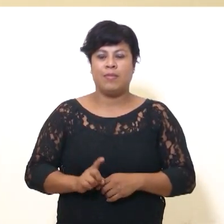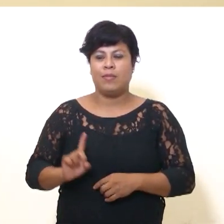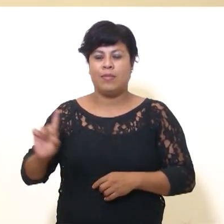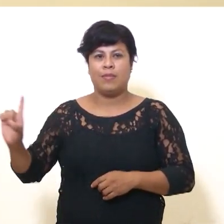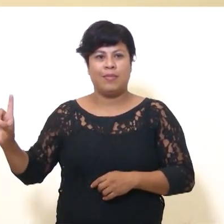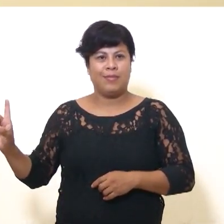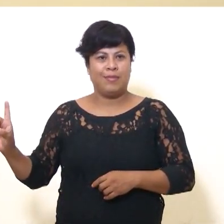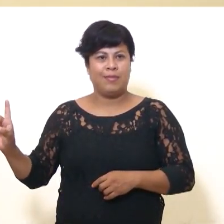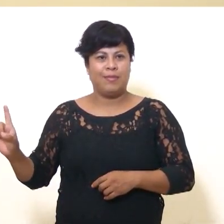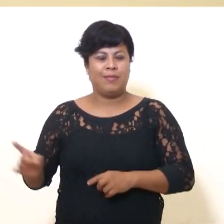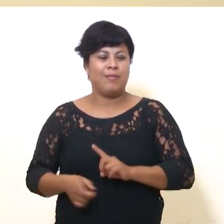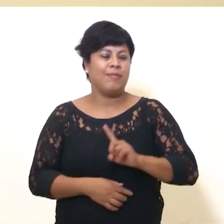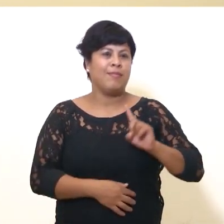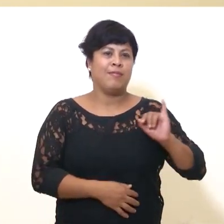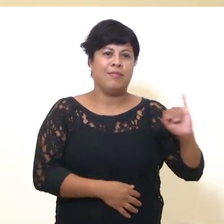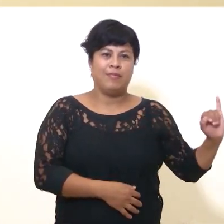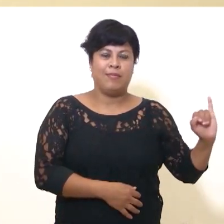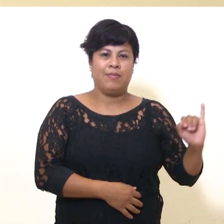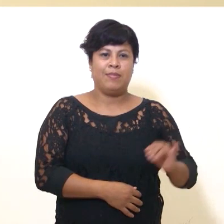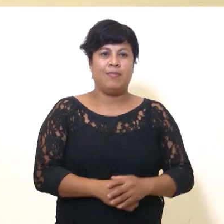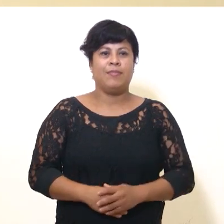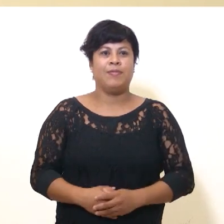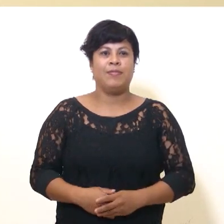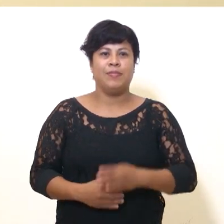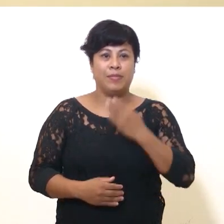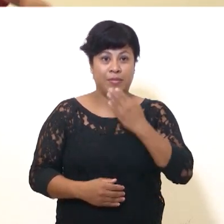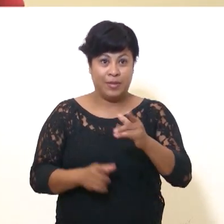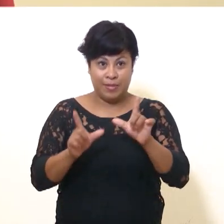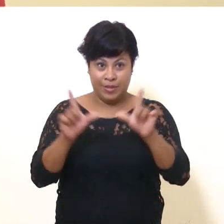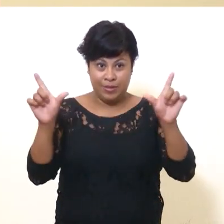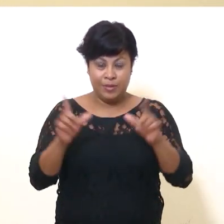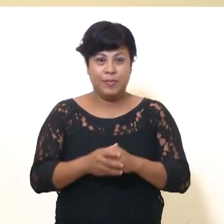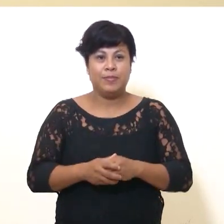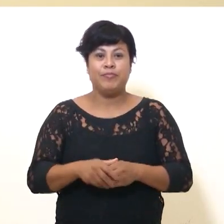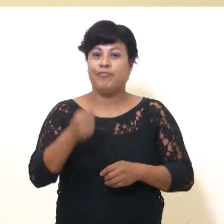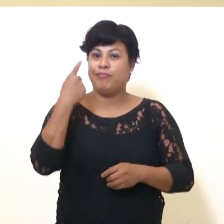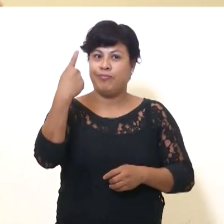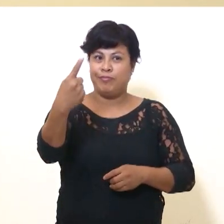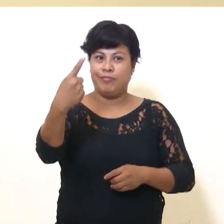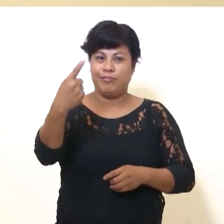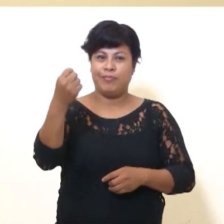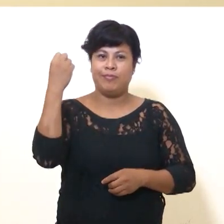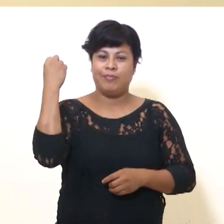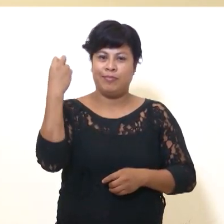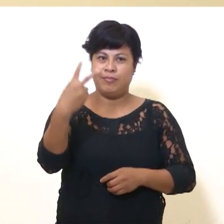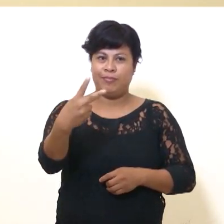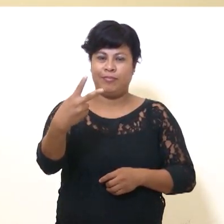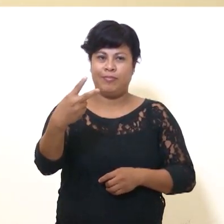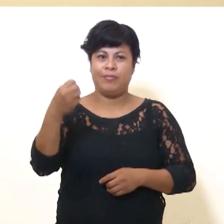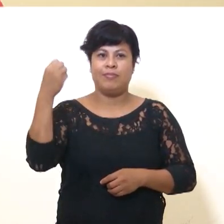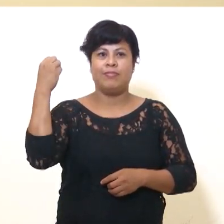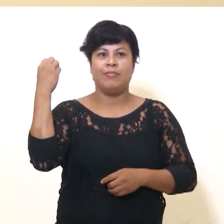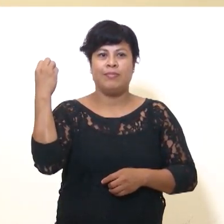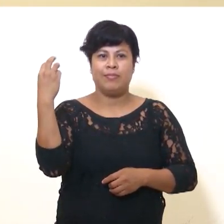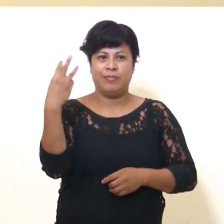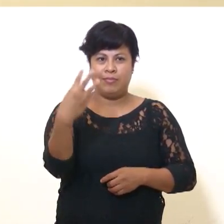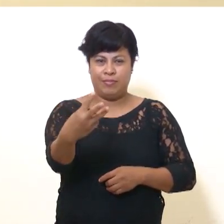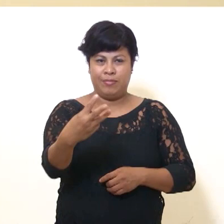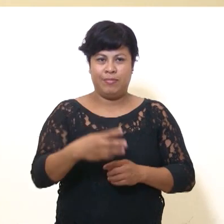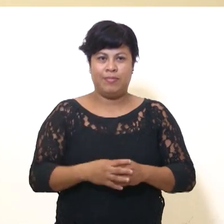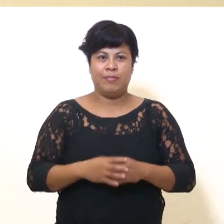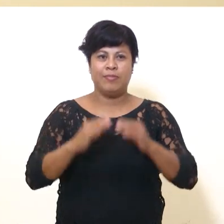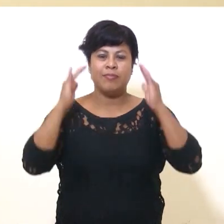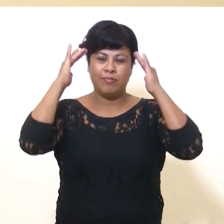vuelta. Luego, salto a la derecha, salto a la izquierda. ¿Listo? A la una. A